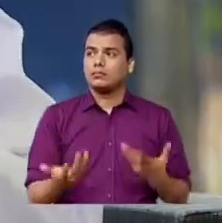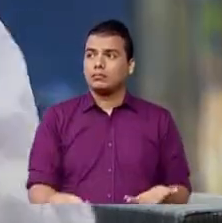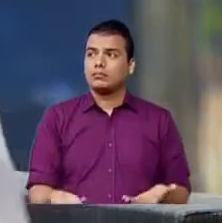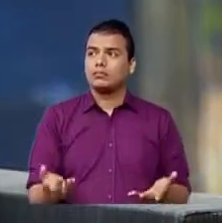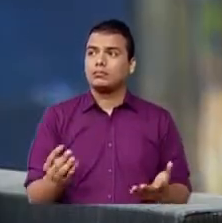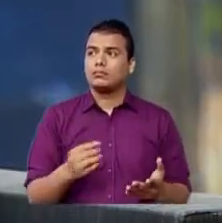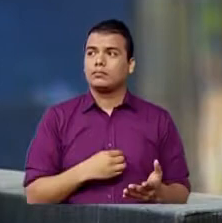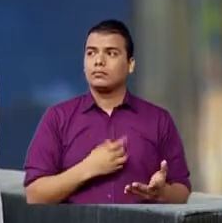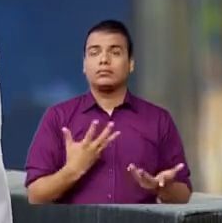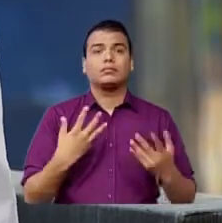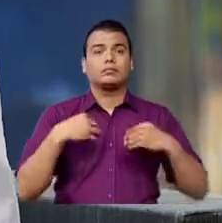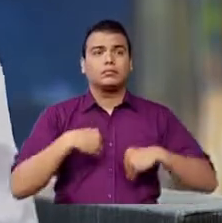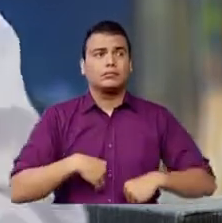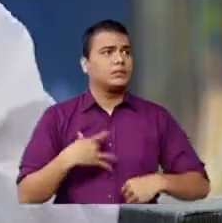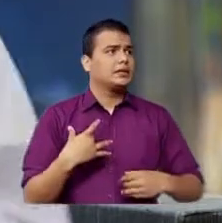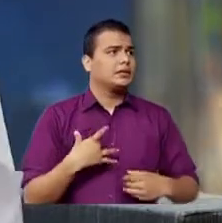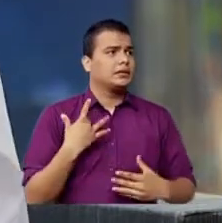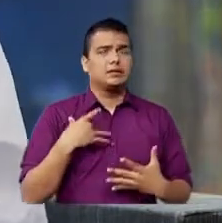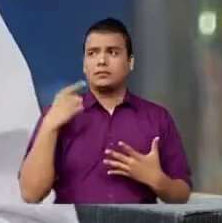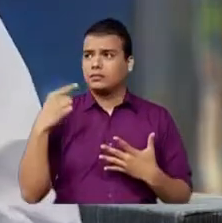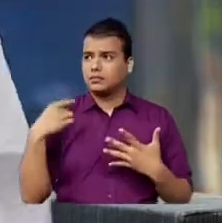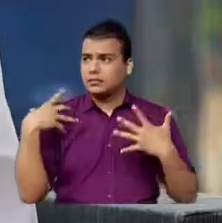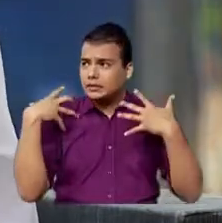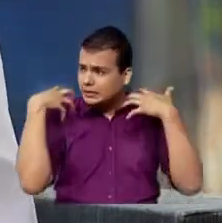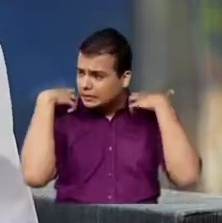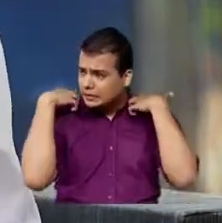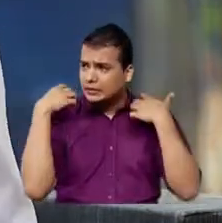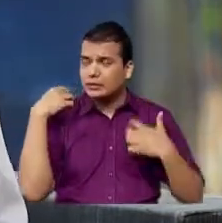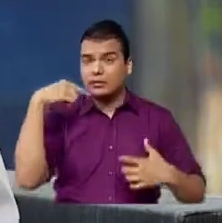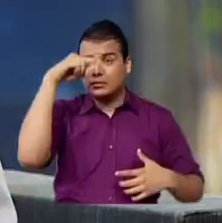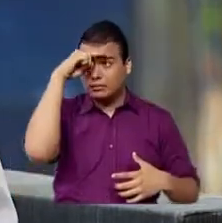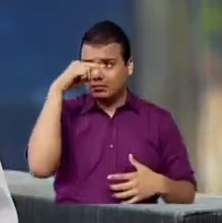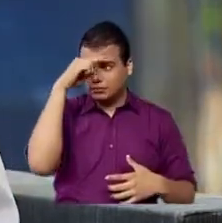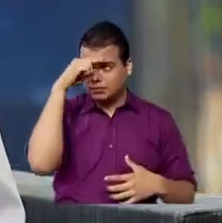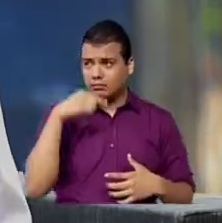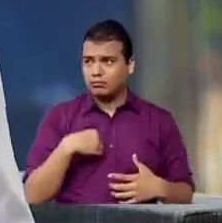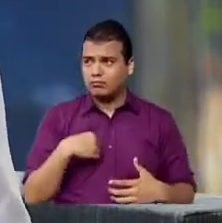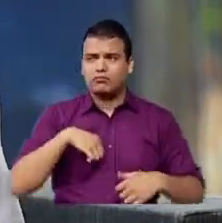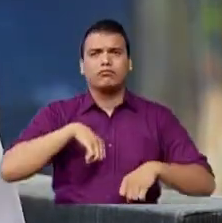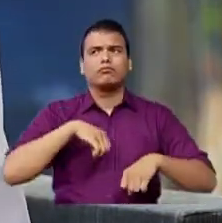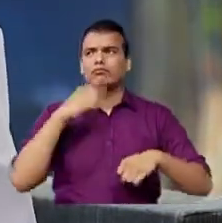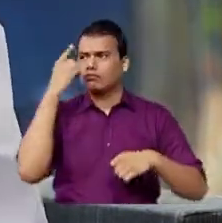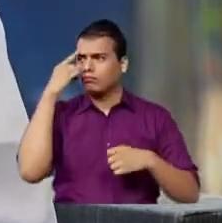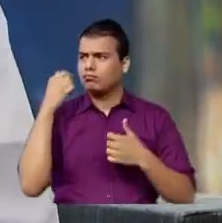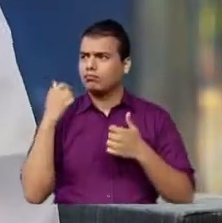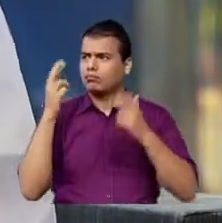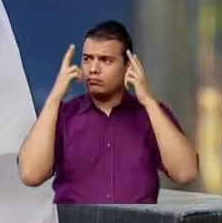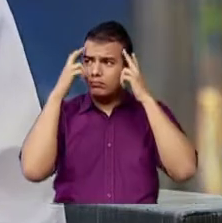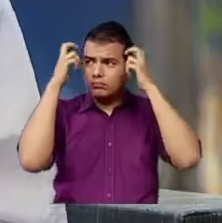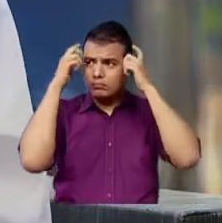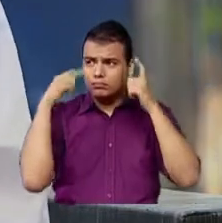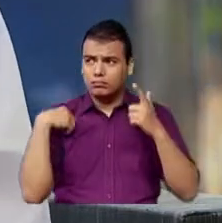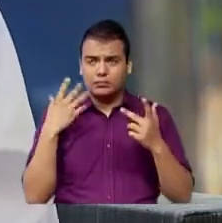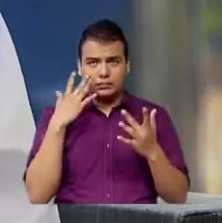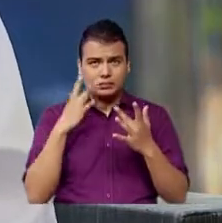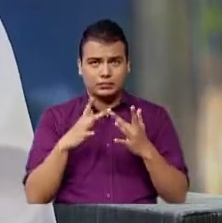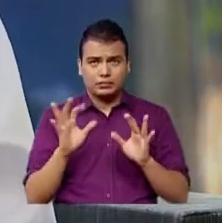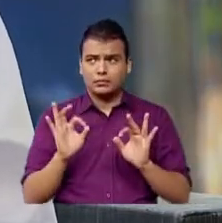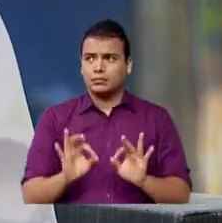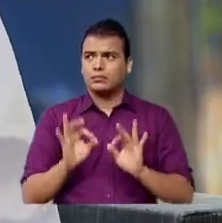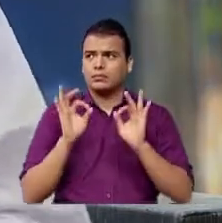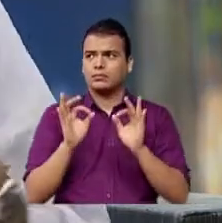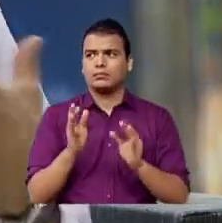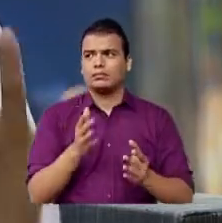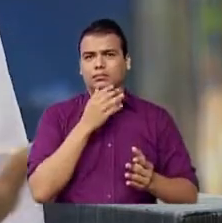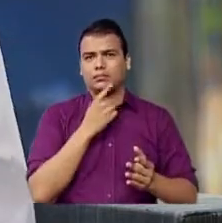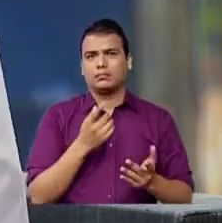deja invadir por las emociones, por el estrés, por lo negativo, y no puede actuar de manera consciente, inteligente, para superarlo. Esto es lo que hacen las esencias